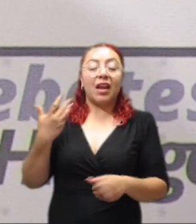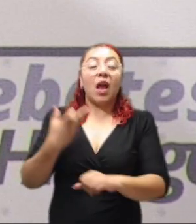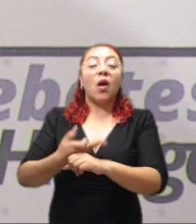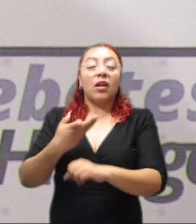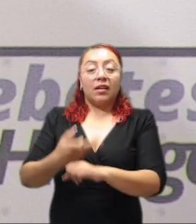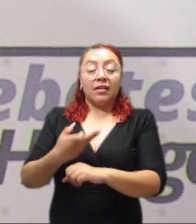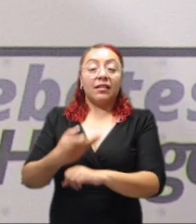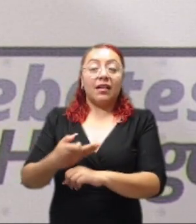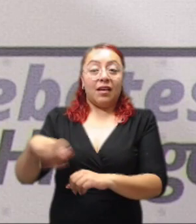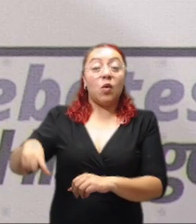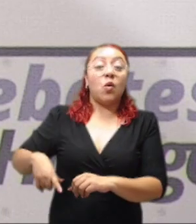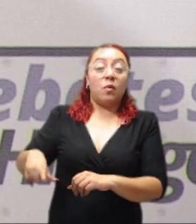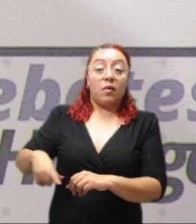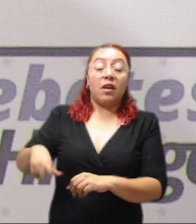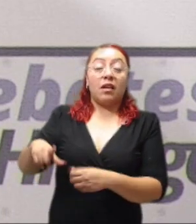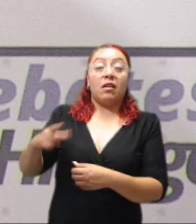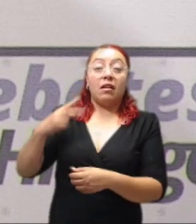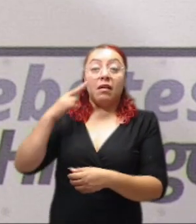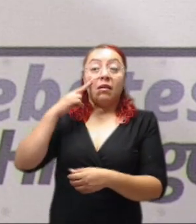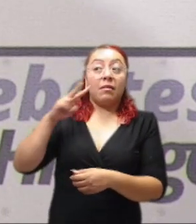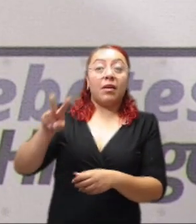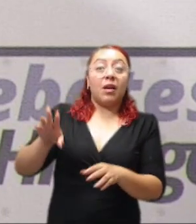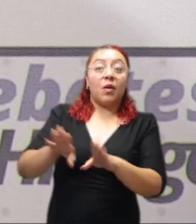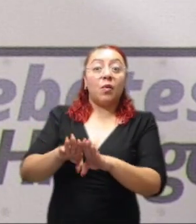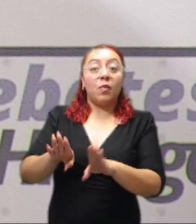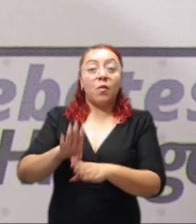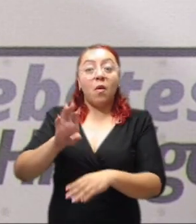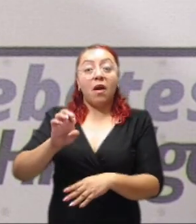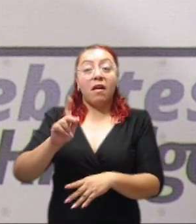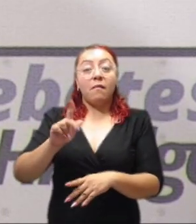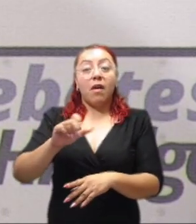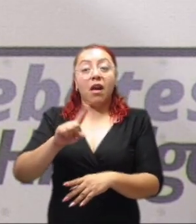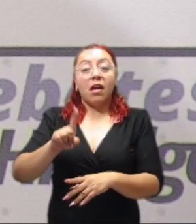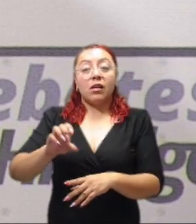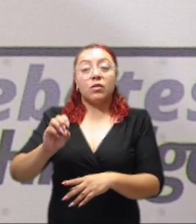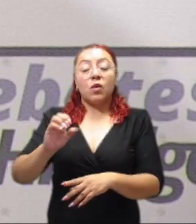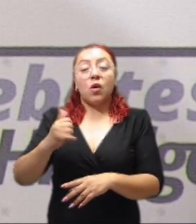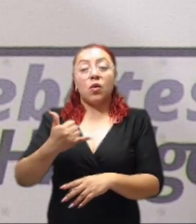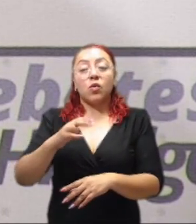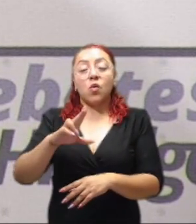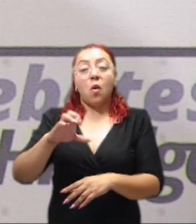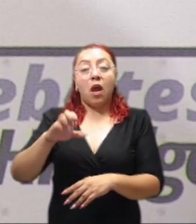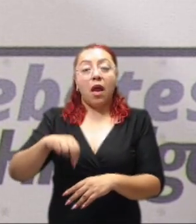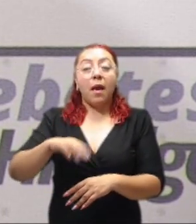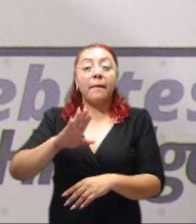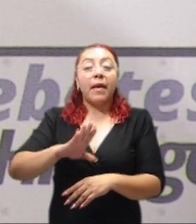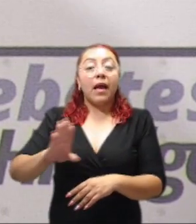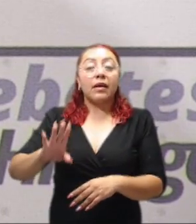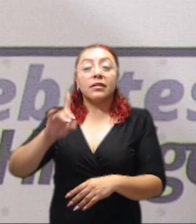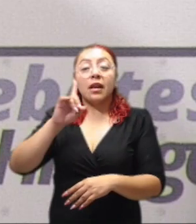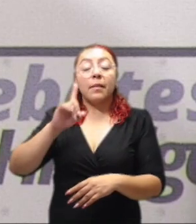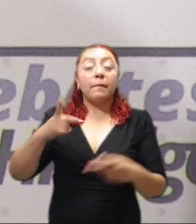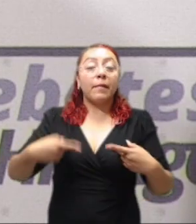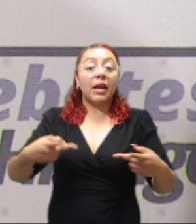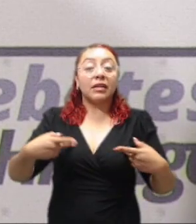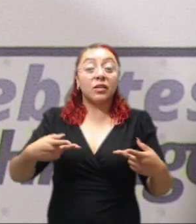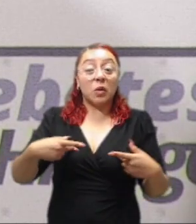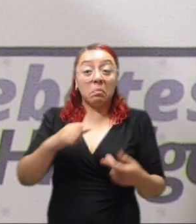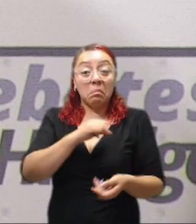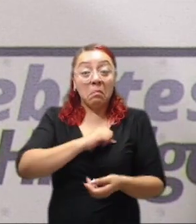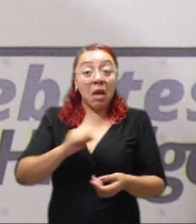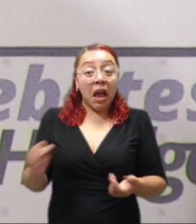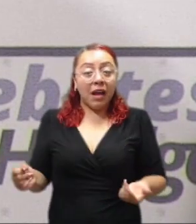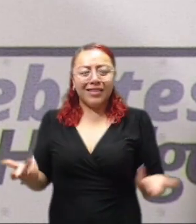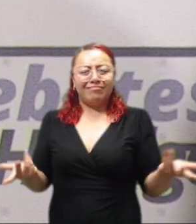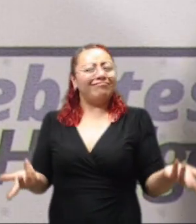gobernando nos hace ver como si en epasoyucan estuviéramos personas que tenemos pues Malas intenciones y